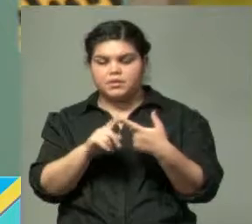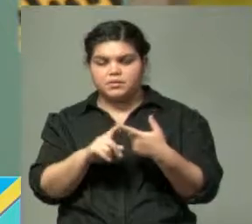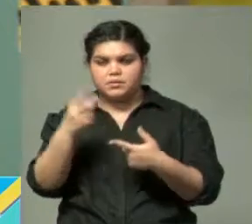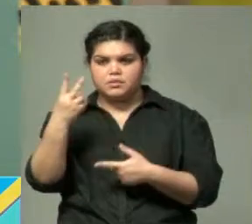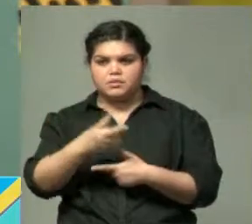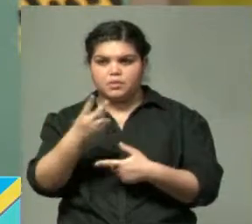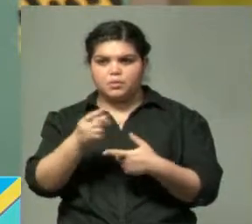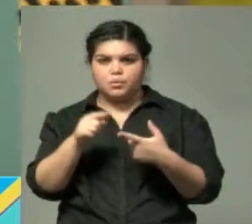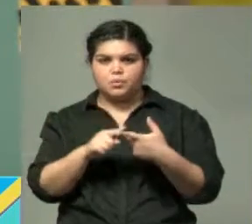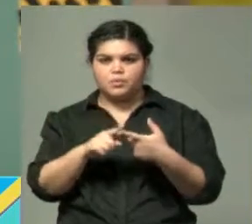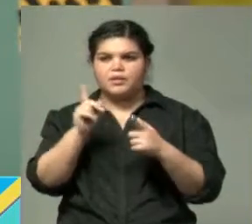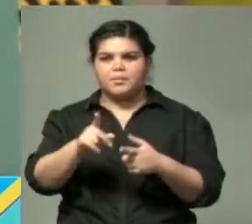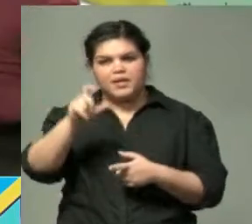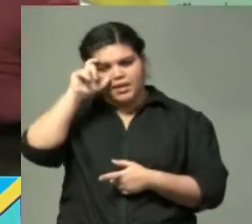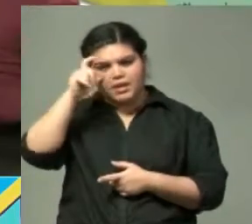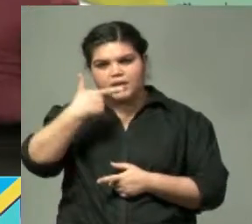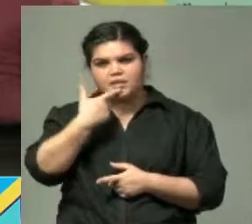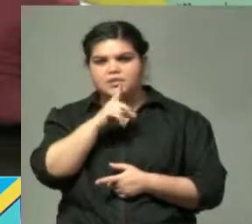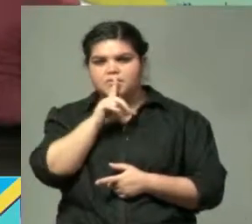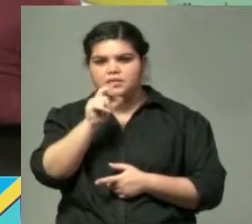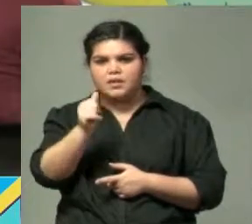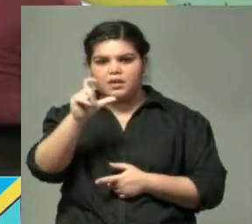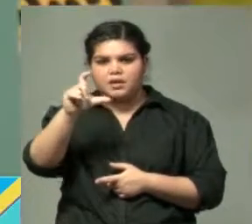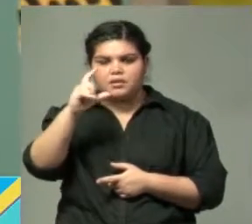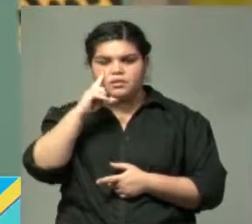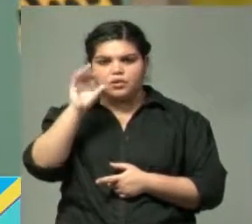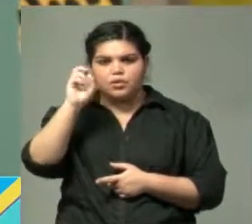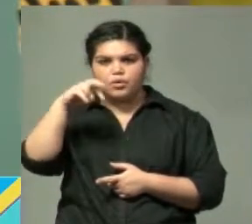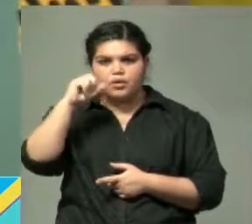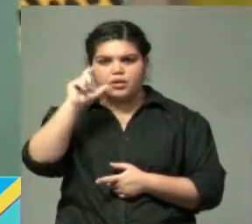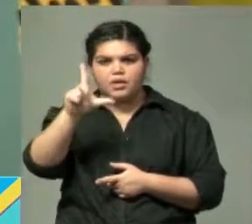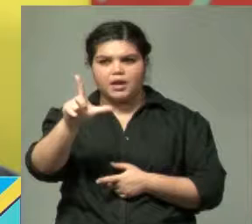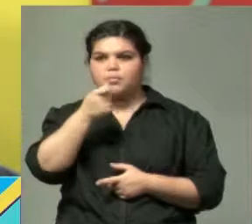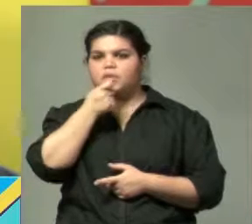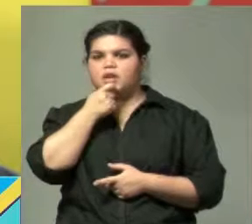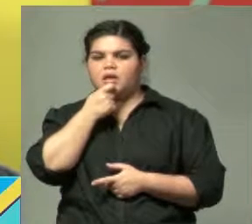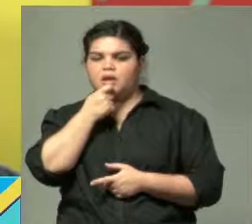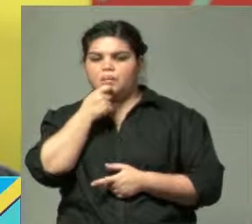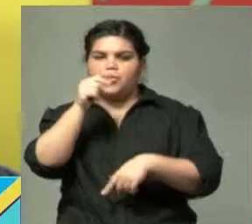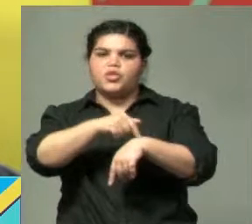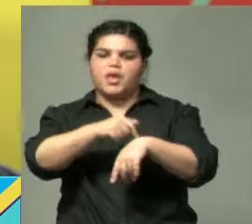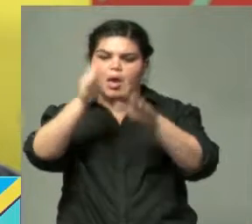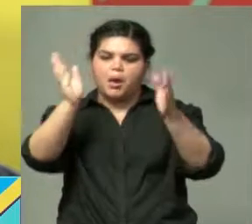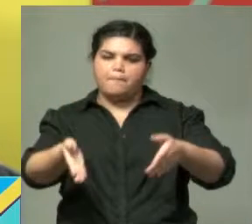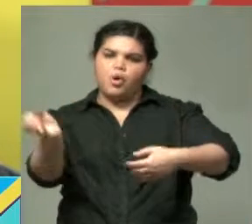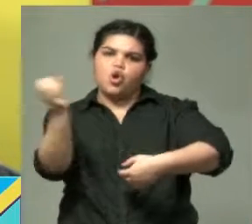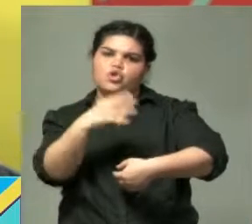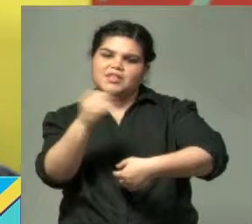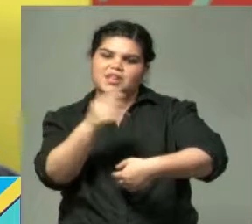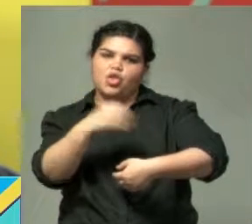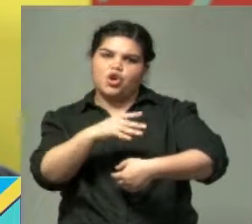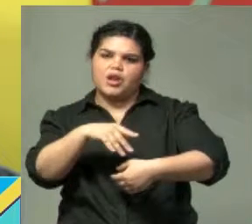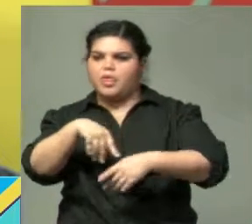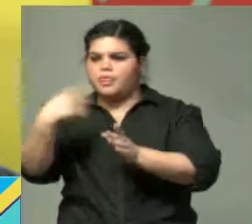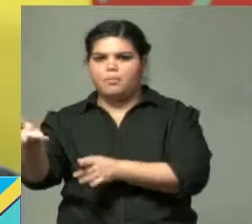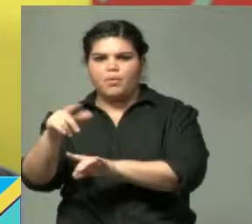uno que se llama estacional también, ¿no es cierto? En el sentido de que los podadores en la vid trabajan en un determinado momento, los cosechadores en un determinado momento. Bueno.